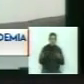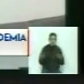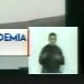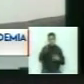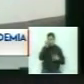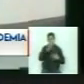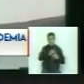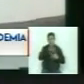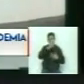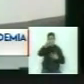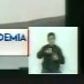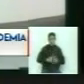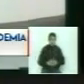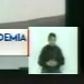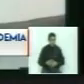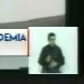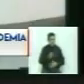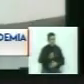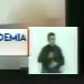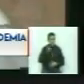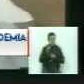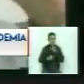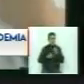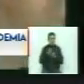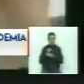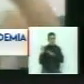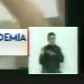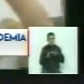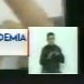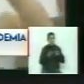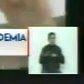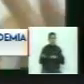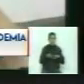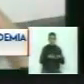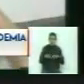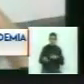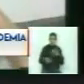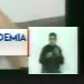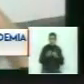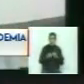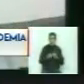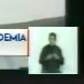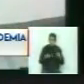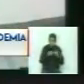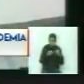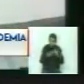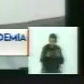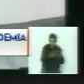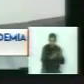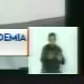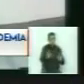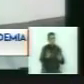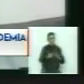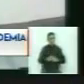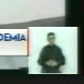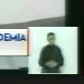COVID, y eso es lamentable a nivel internacional. Es decir, para la gestión no podemos permitirnos más muertes. Doctor, ¿y qué